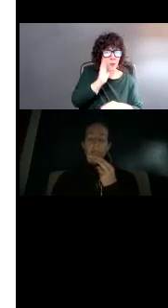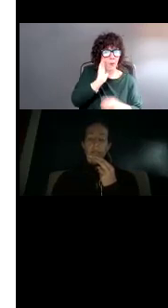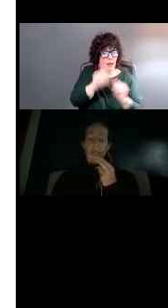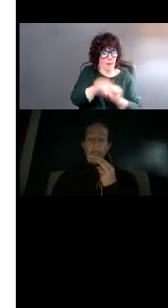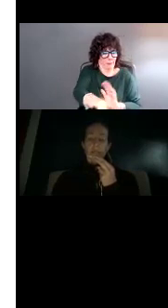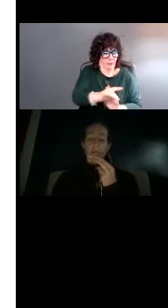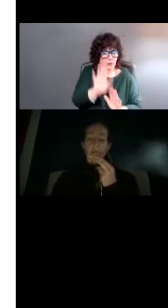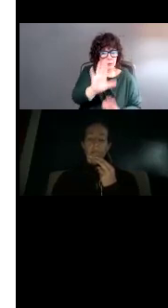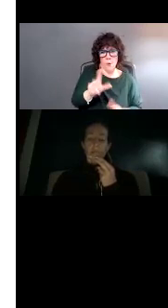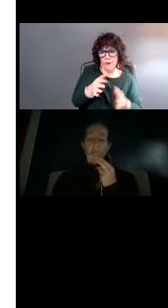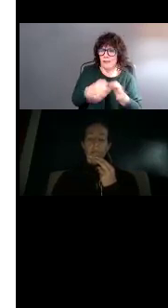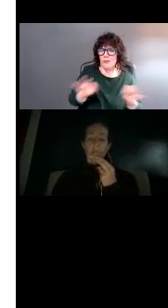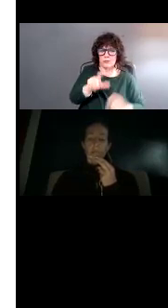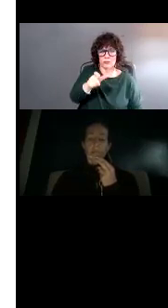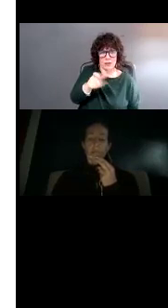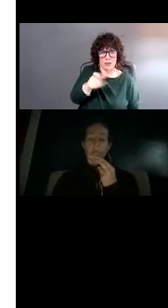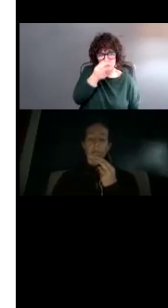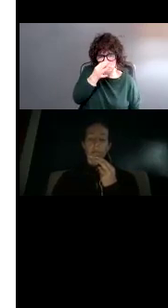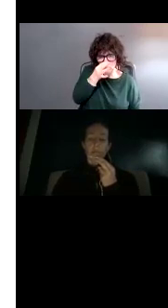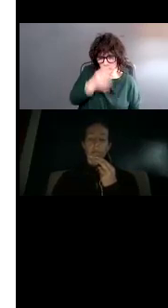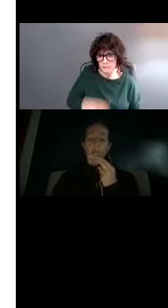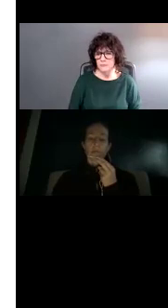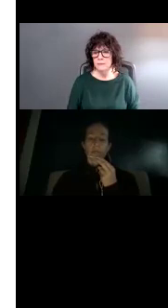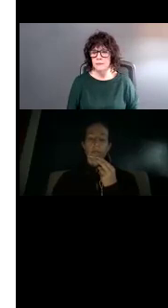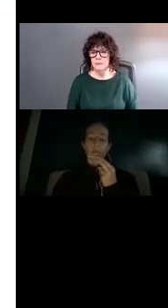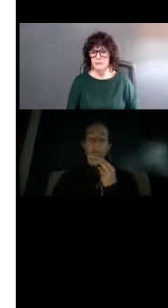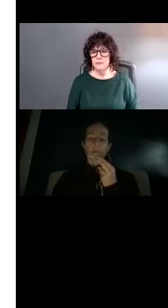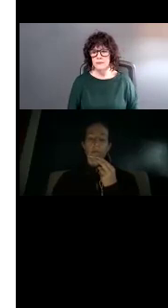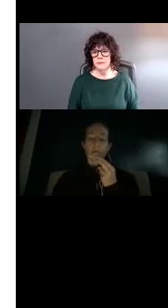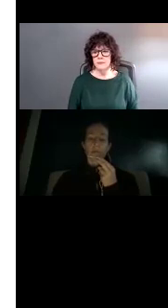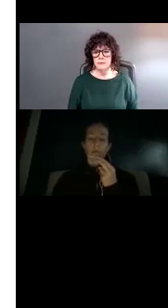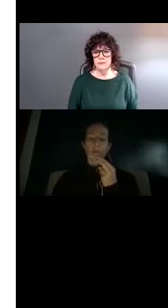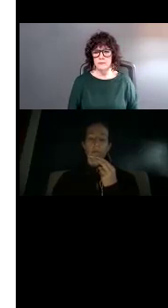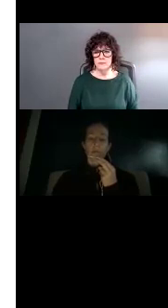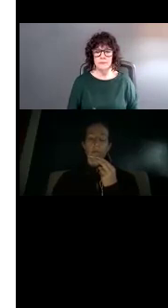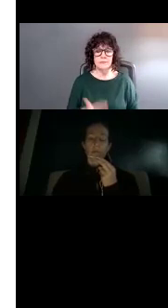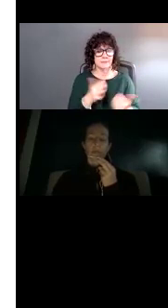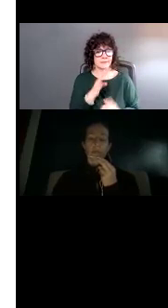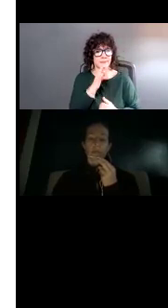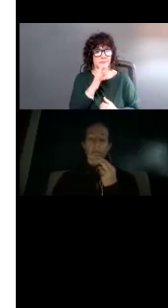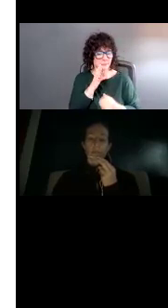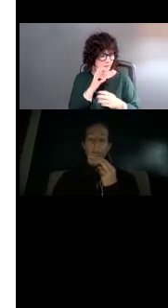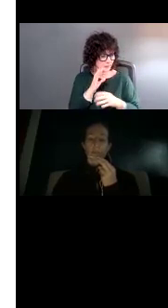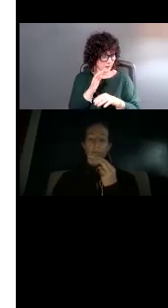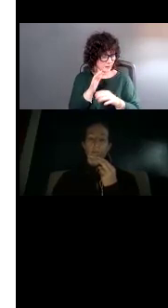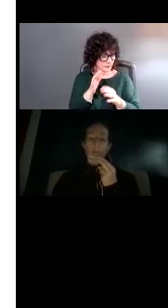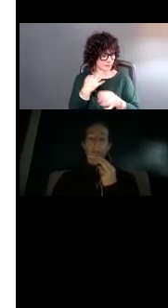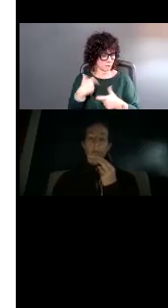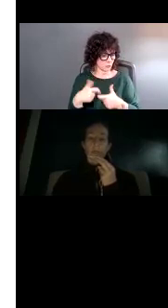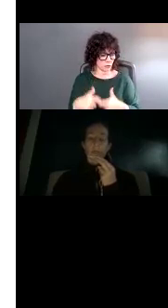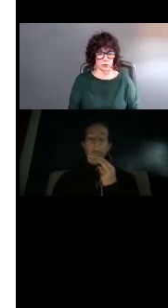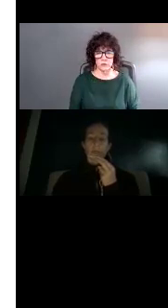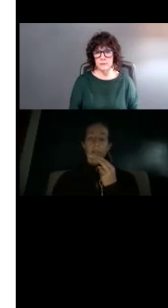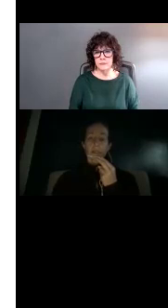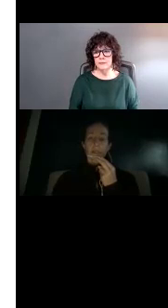ya está activada. Si está en una computadora, verá el icono de un mapamundi que dice interpretación.